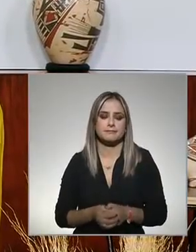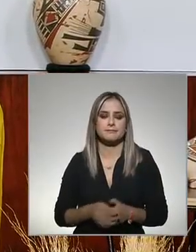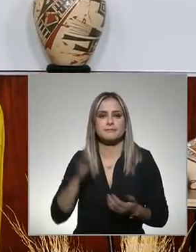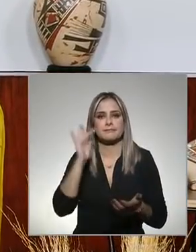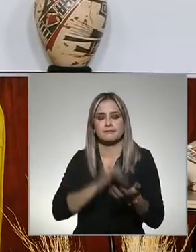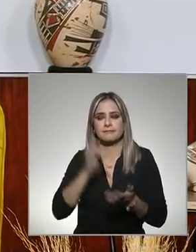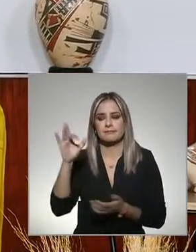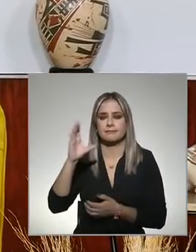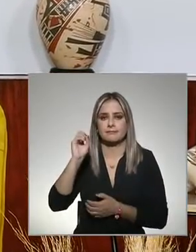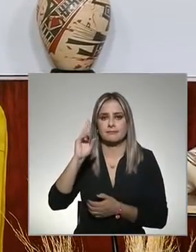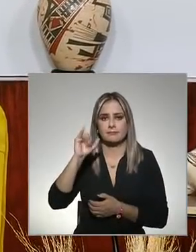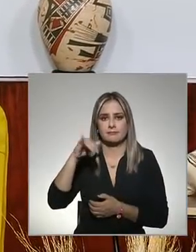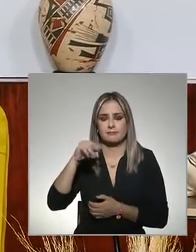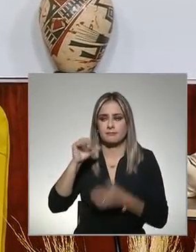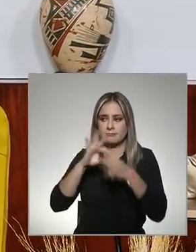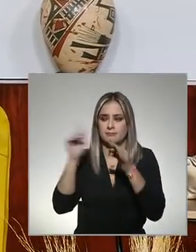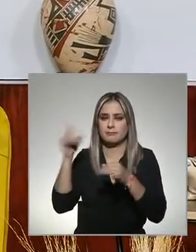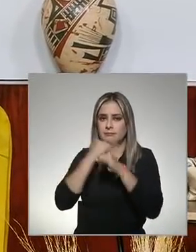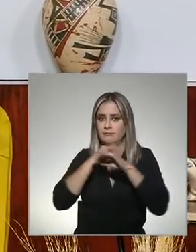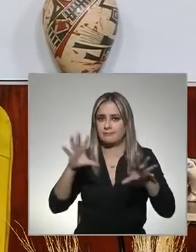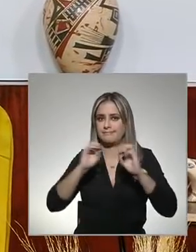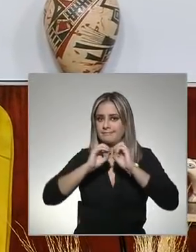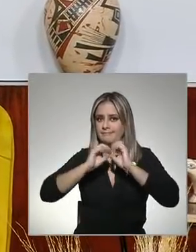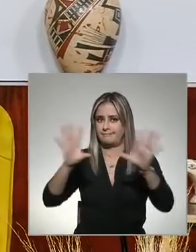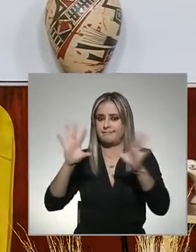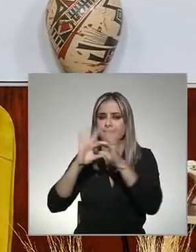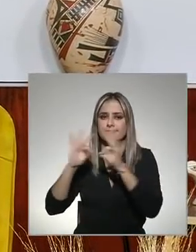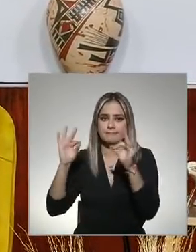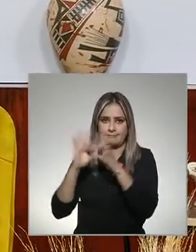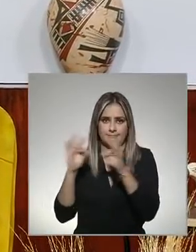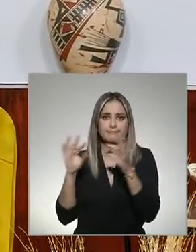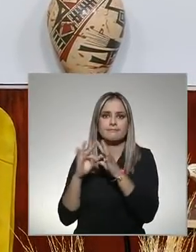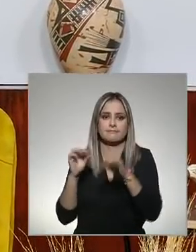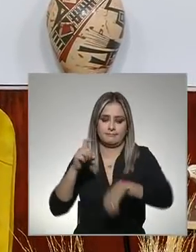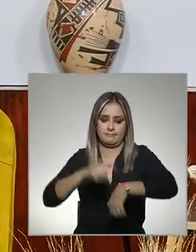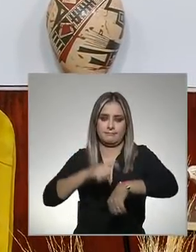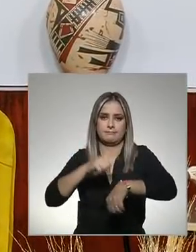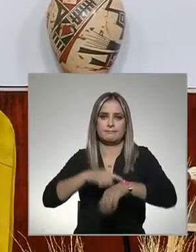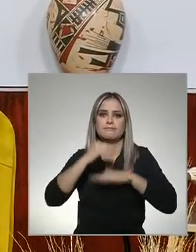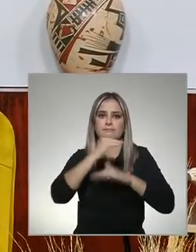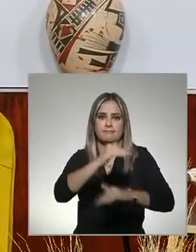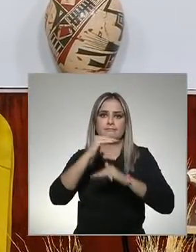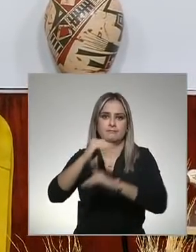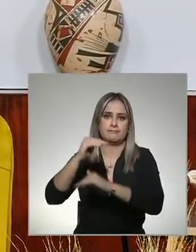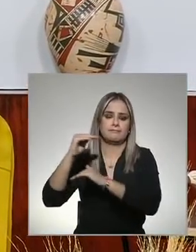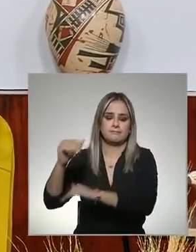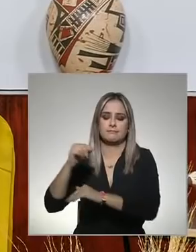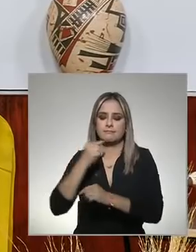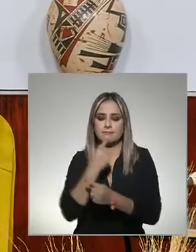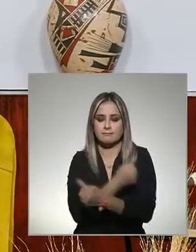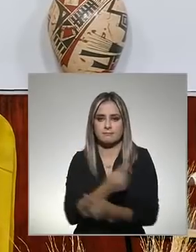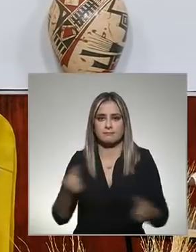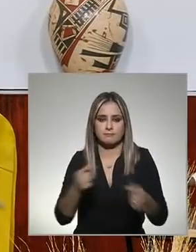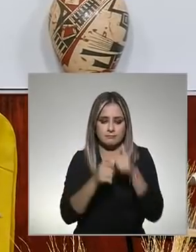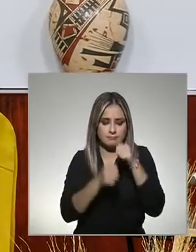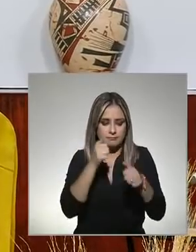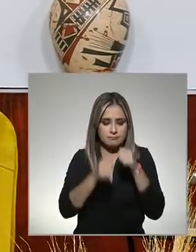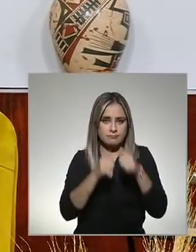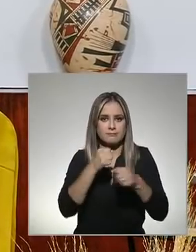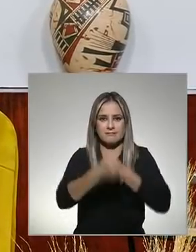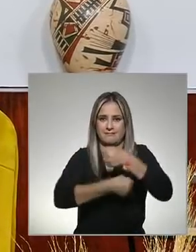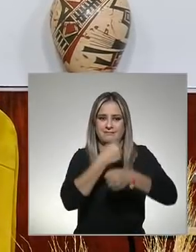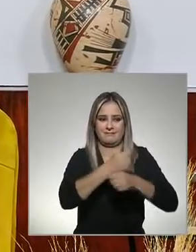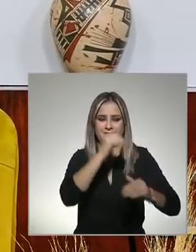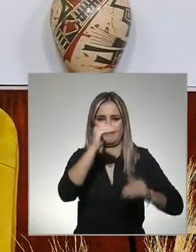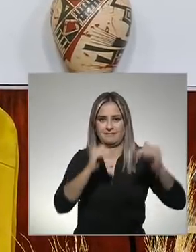Gracias a Corina Velázquez, una información muy clara sobre incluso el tiempo que deben estar expuestos los niños a la tecnología por rangos de